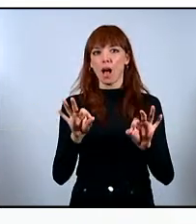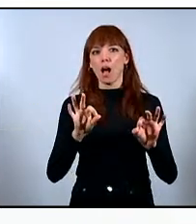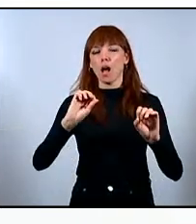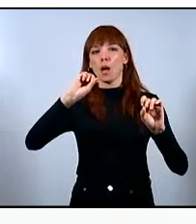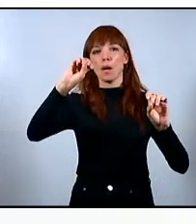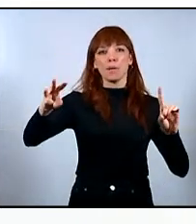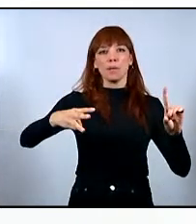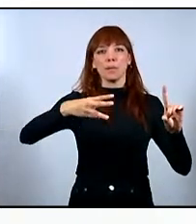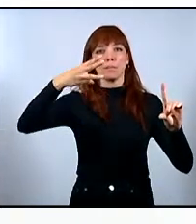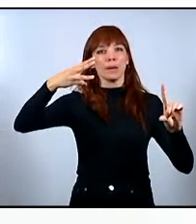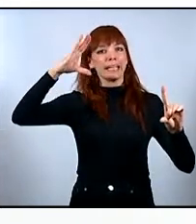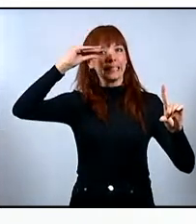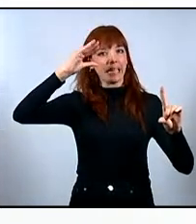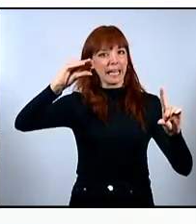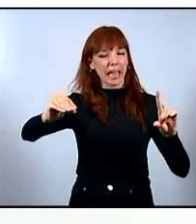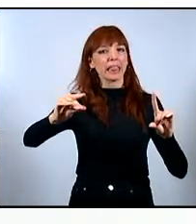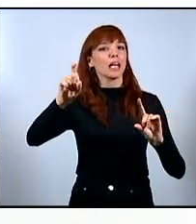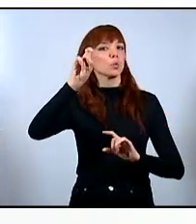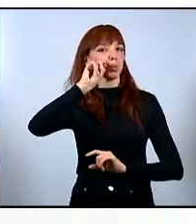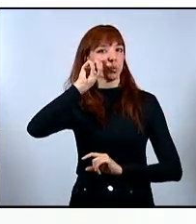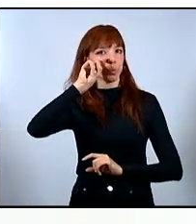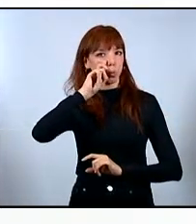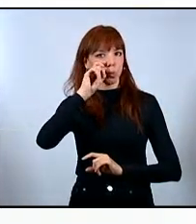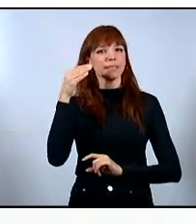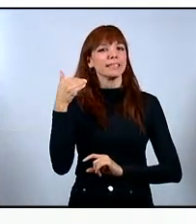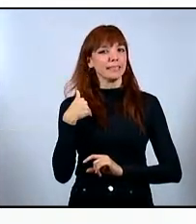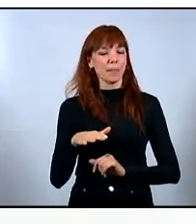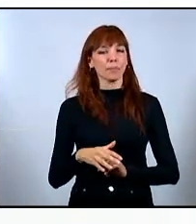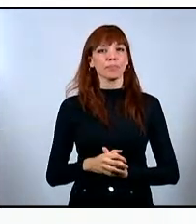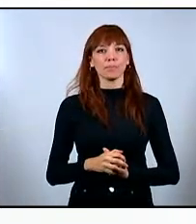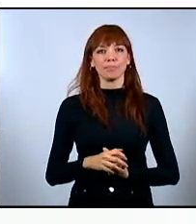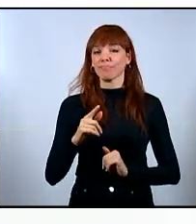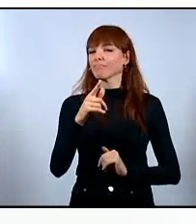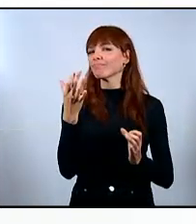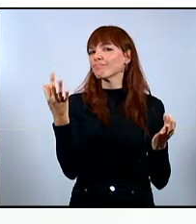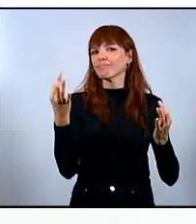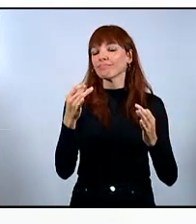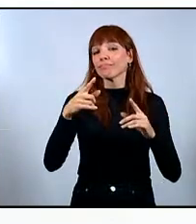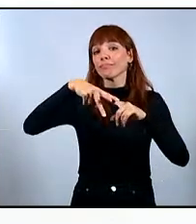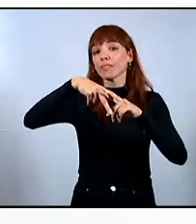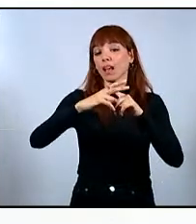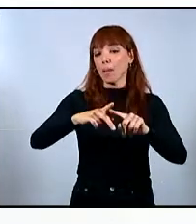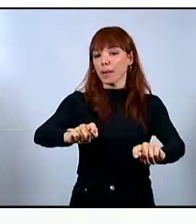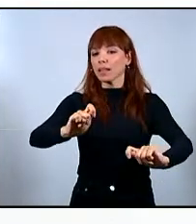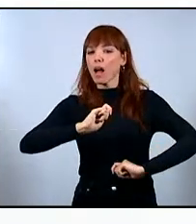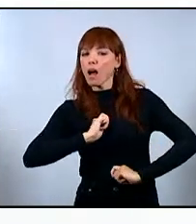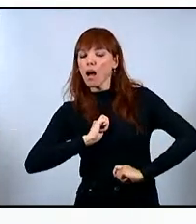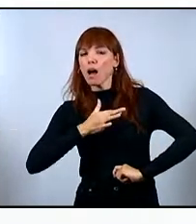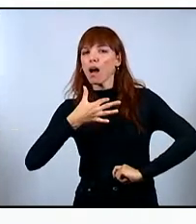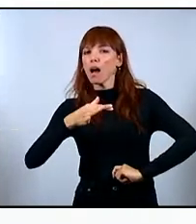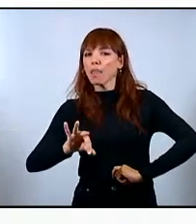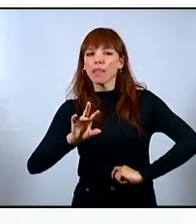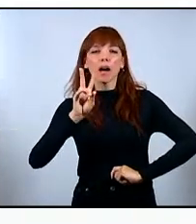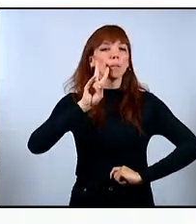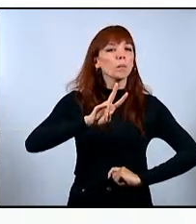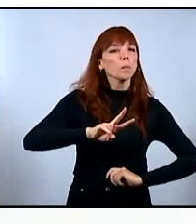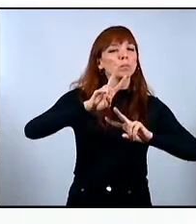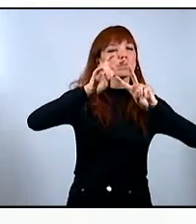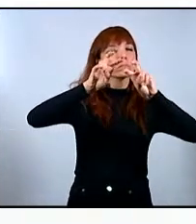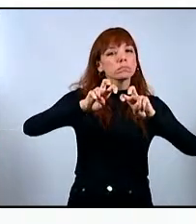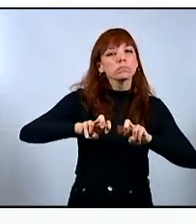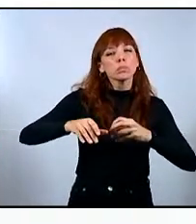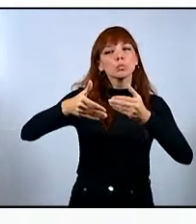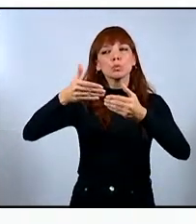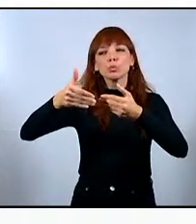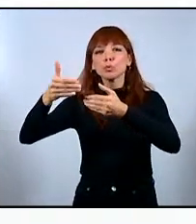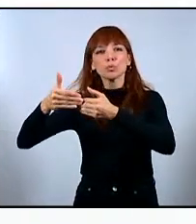inteligencia turística. Se trata de una herramienta que nos va a permitir analizar las tendencias y tomar decisiones con